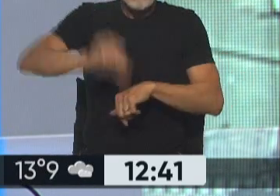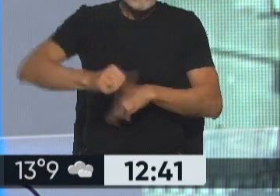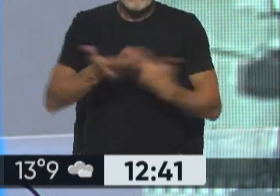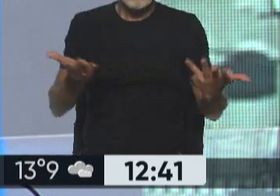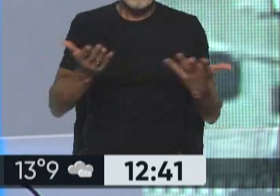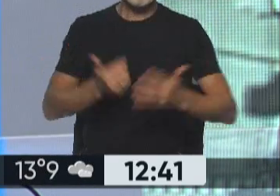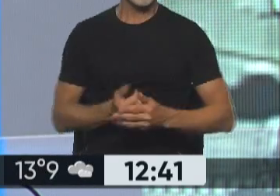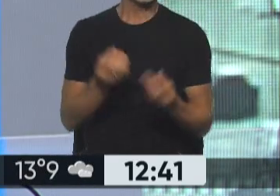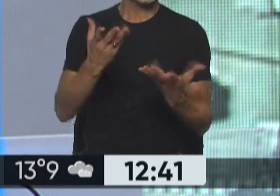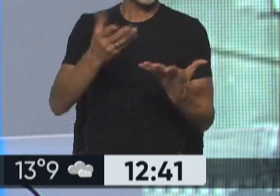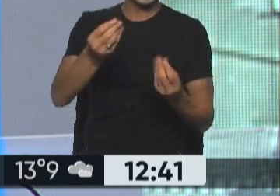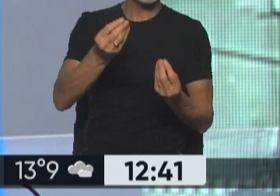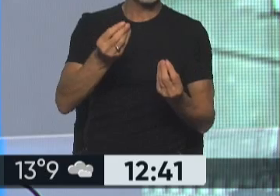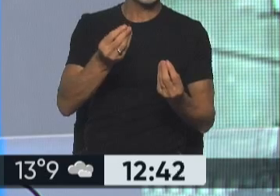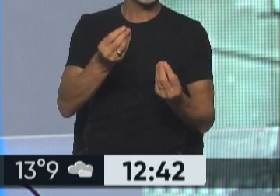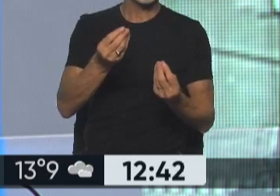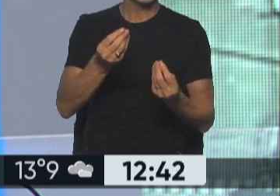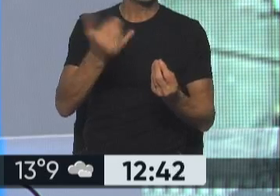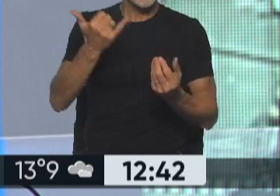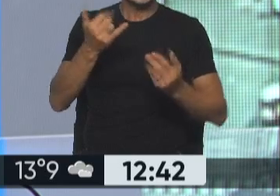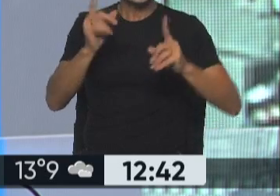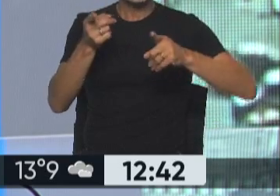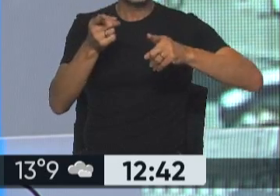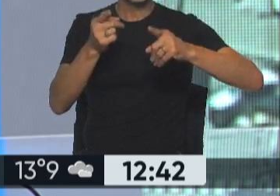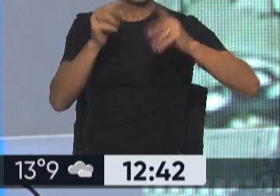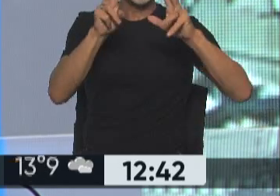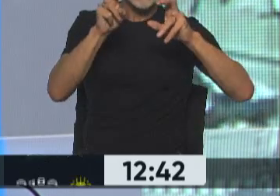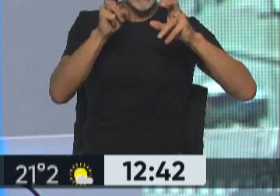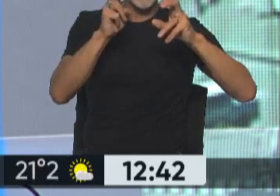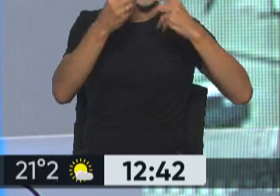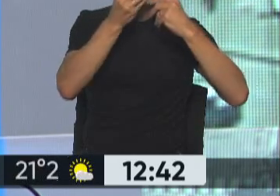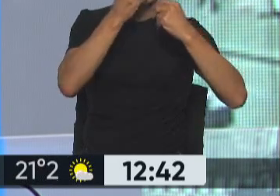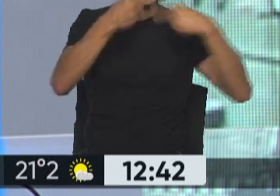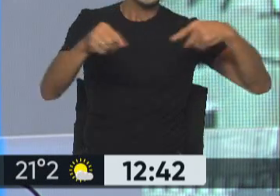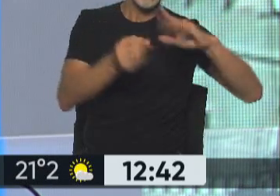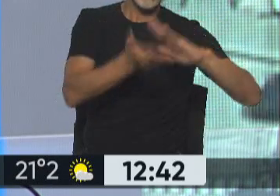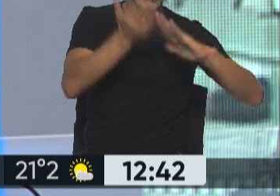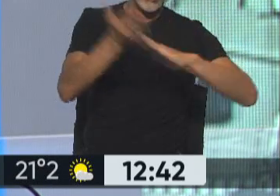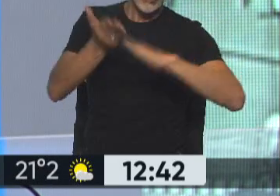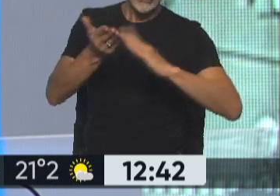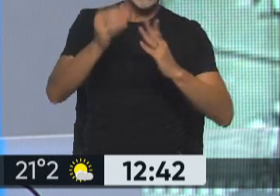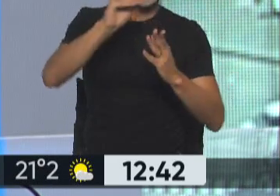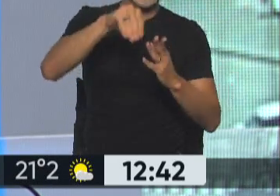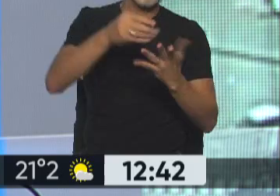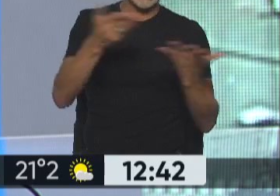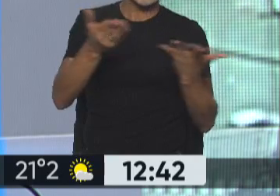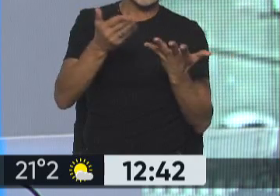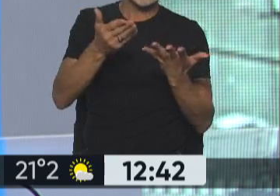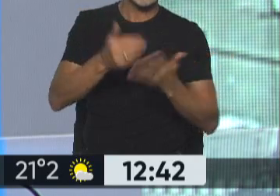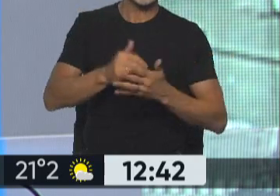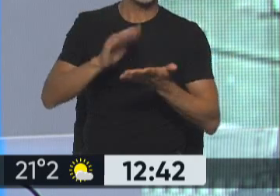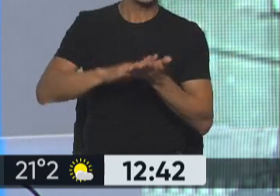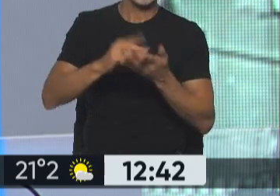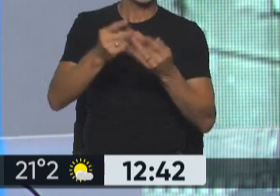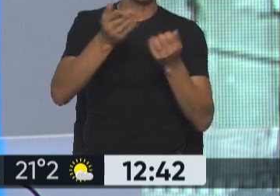Pablo Porque todavía sigue empezando no solo el tema alimento sino que fundamentalmente las estadísticas de que tienen que ver con